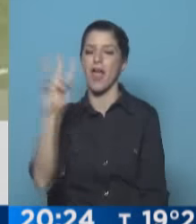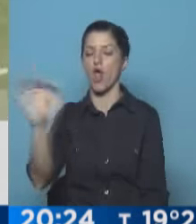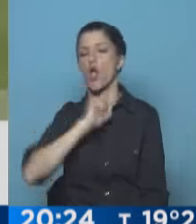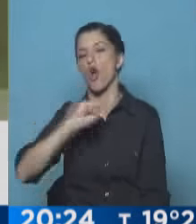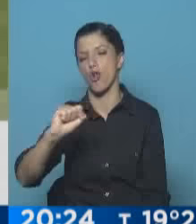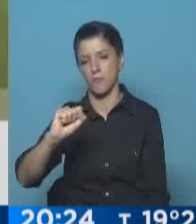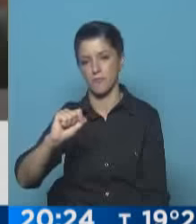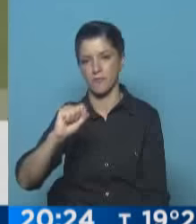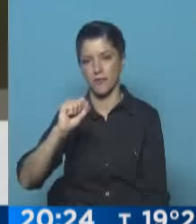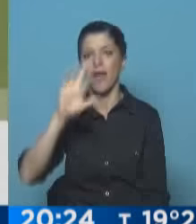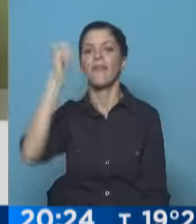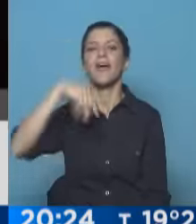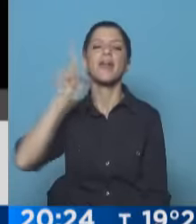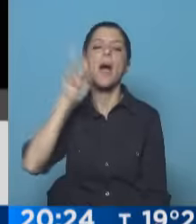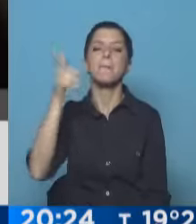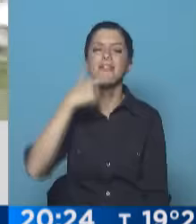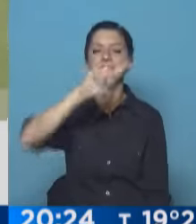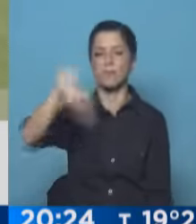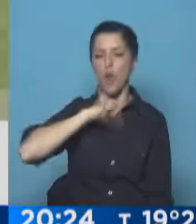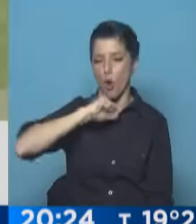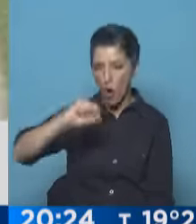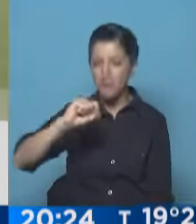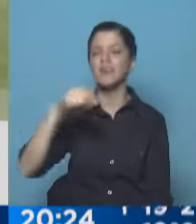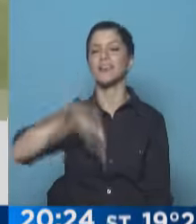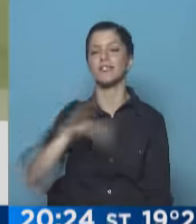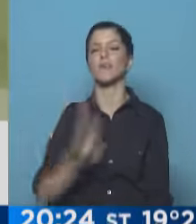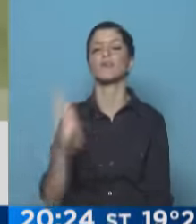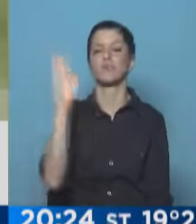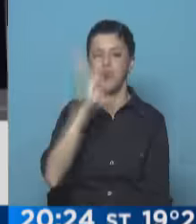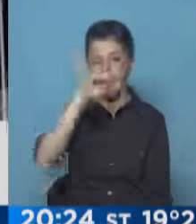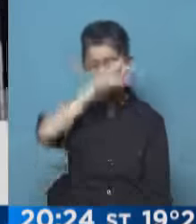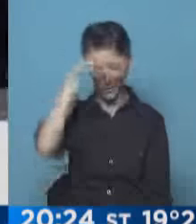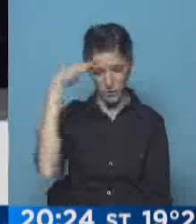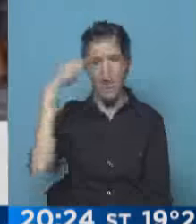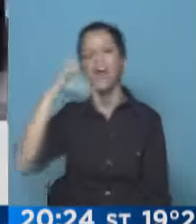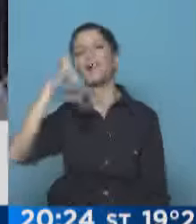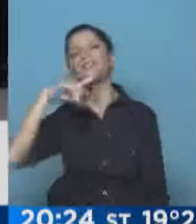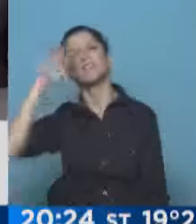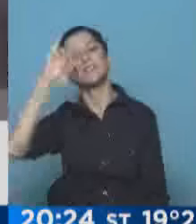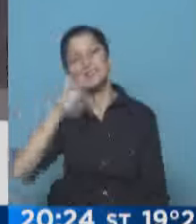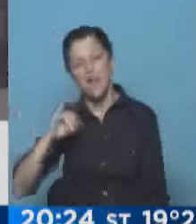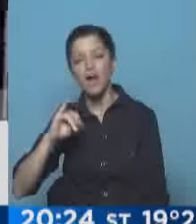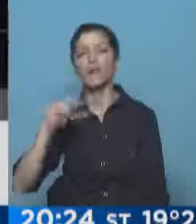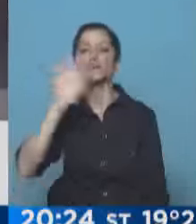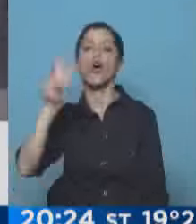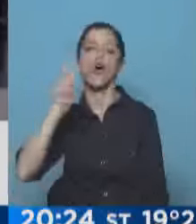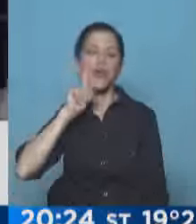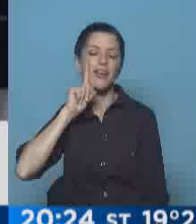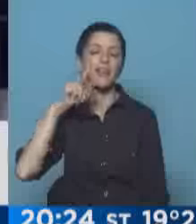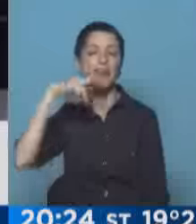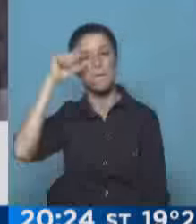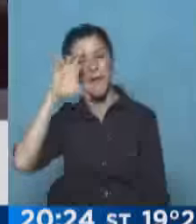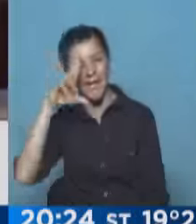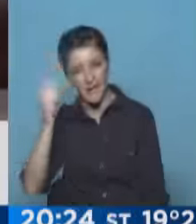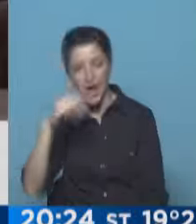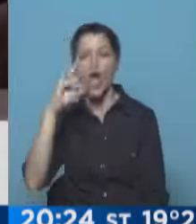de Ramis que le dio el ascenso. Entre otros jugadores está Ichup, Chávez, Goyri, Olivera, Benítez,